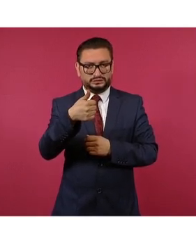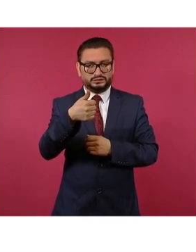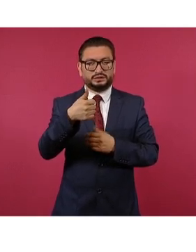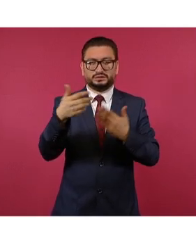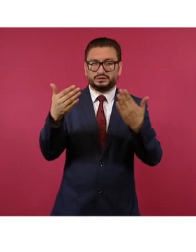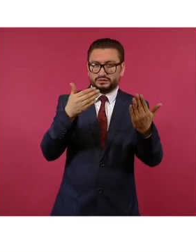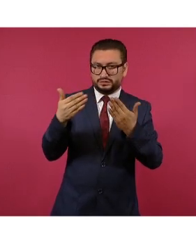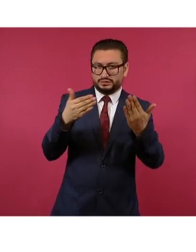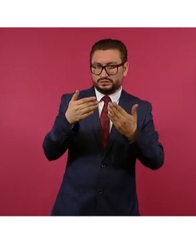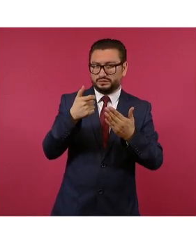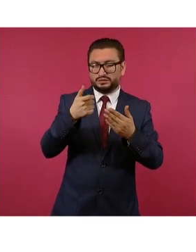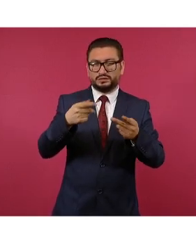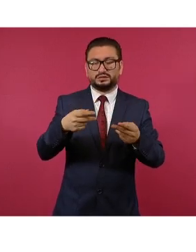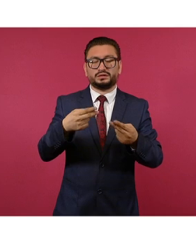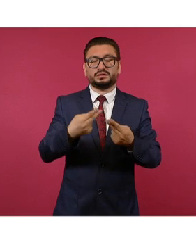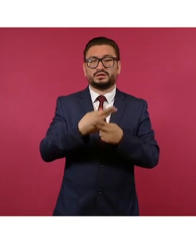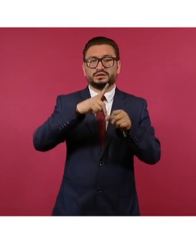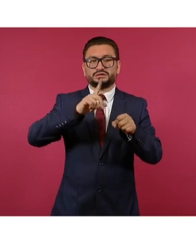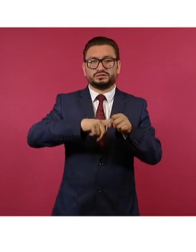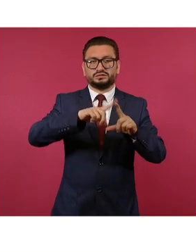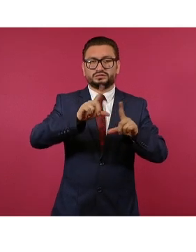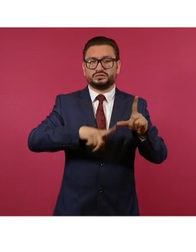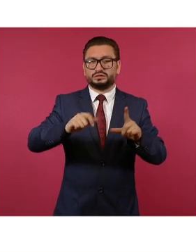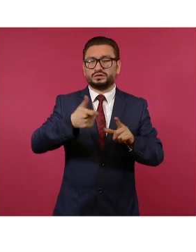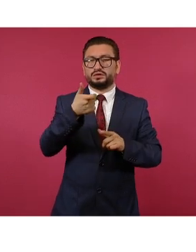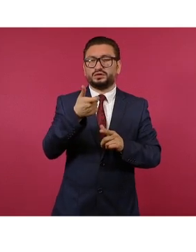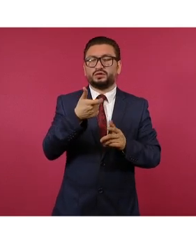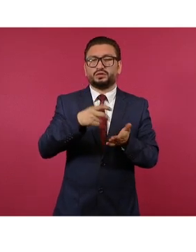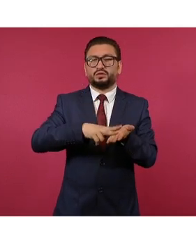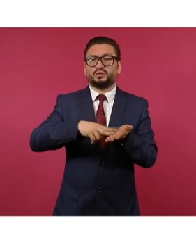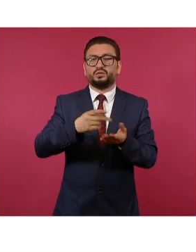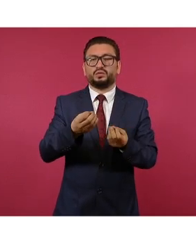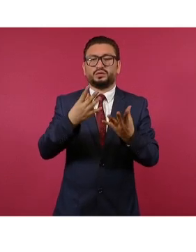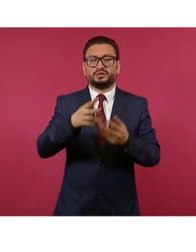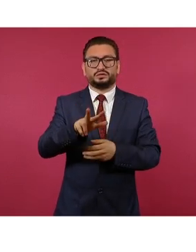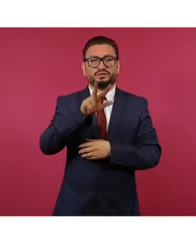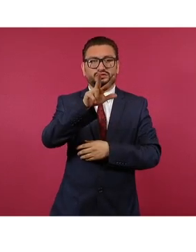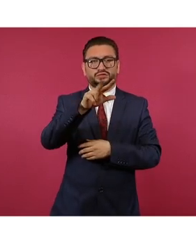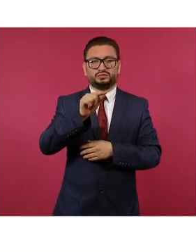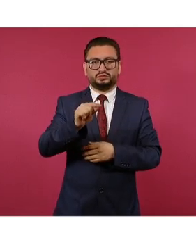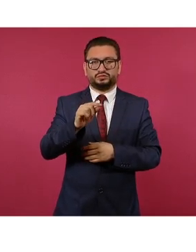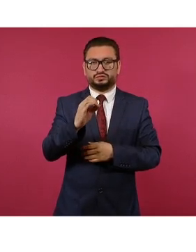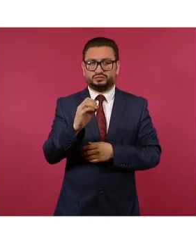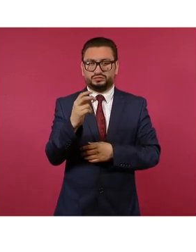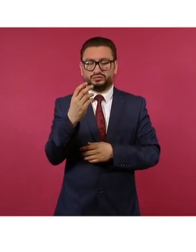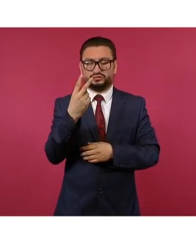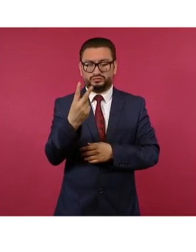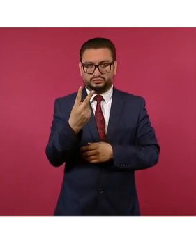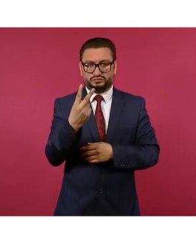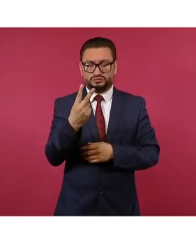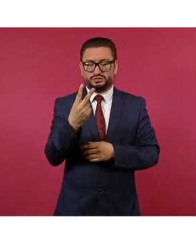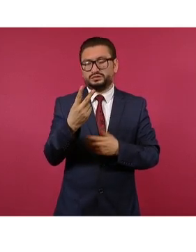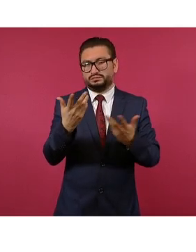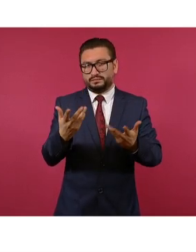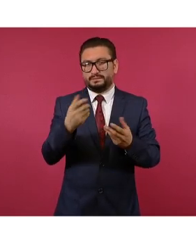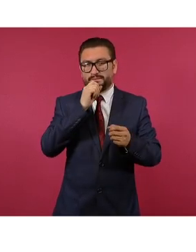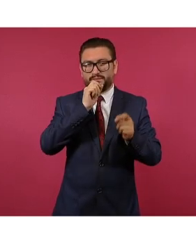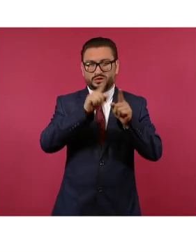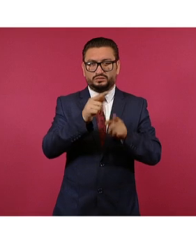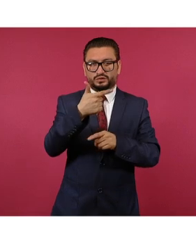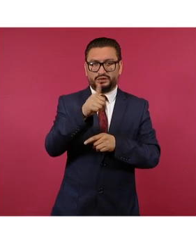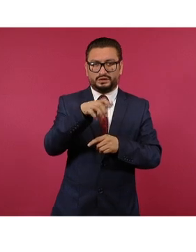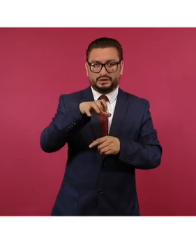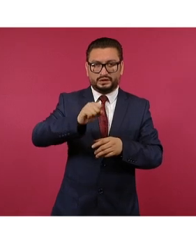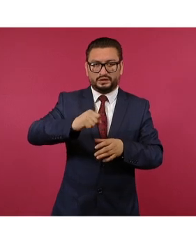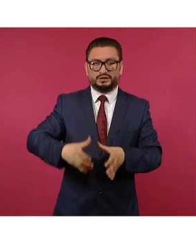al precio promedio nacional que tenemos en 18 pesos con 2 centavos. De la misma manera, en el caso del gas